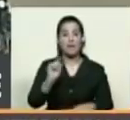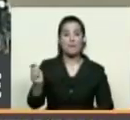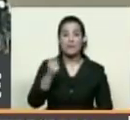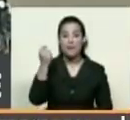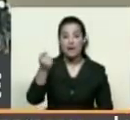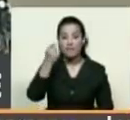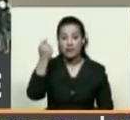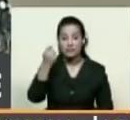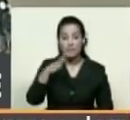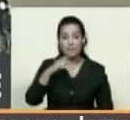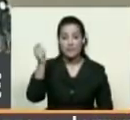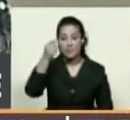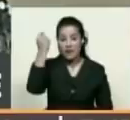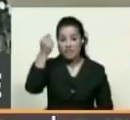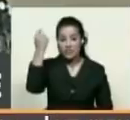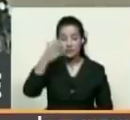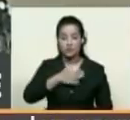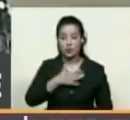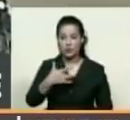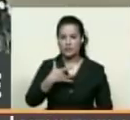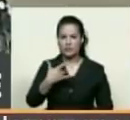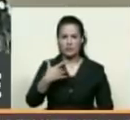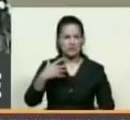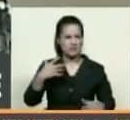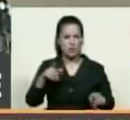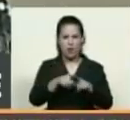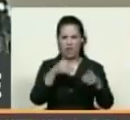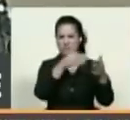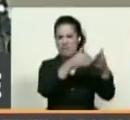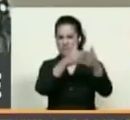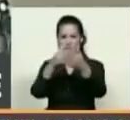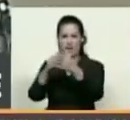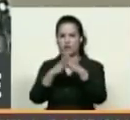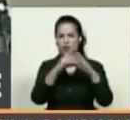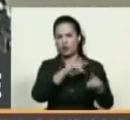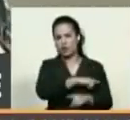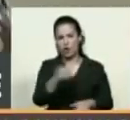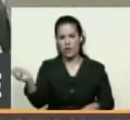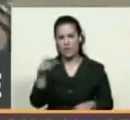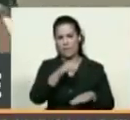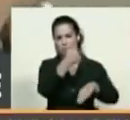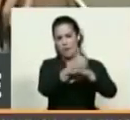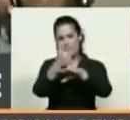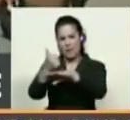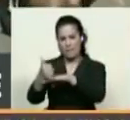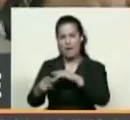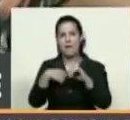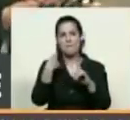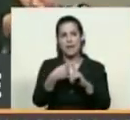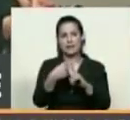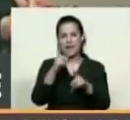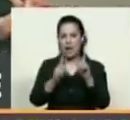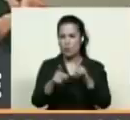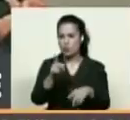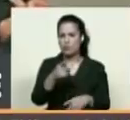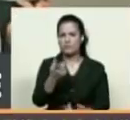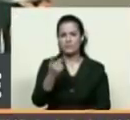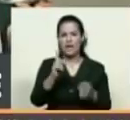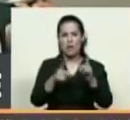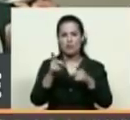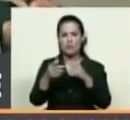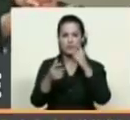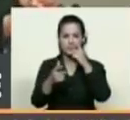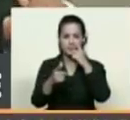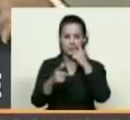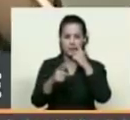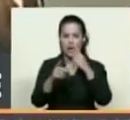en donde esos fueron ataques masivos, no solamente a las autoridades, escasamente aisladamente